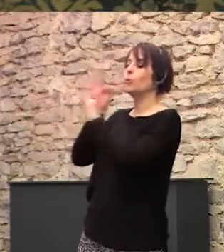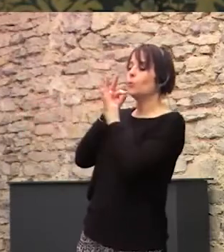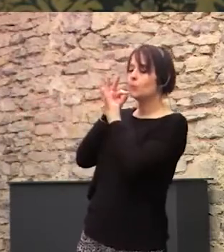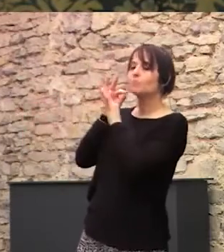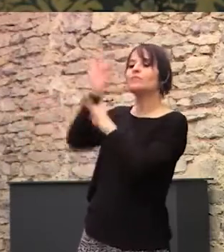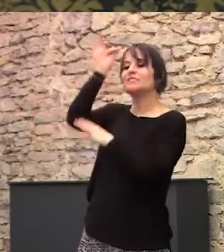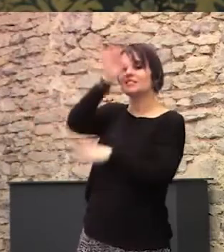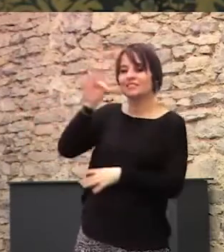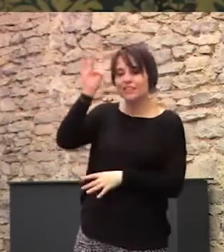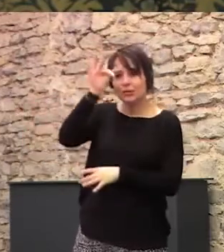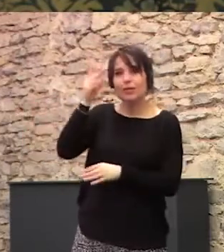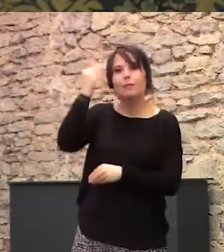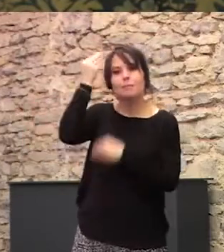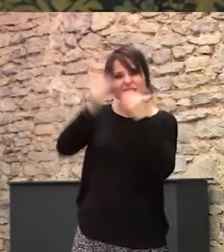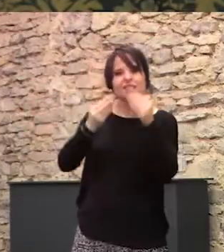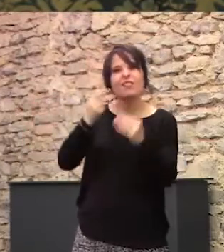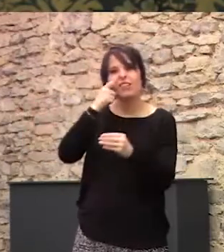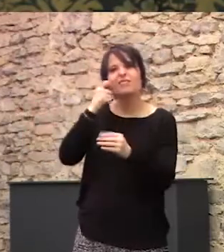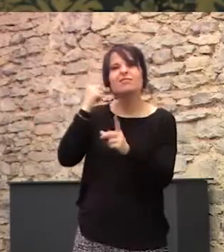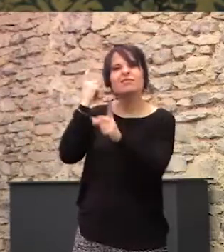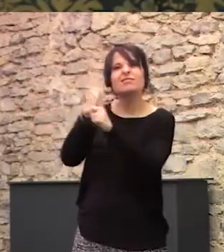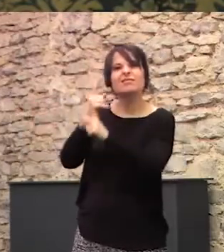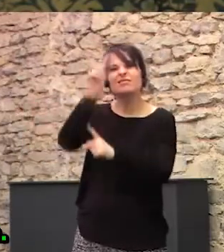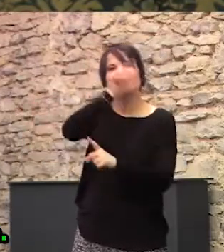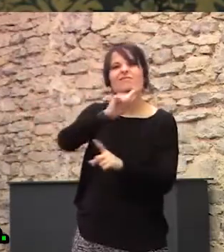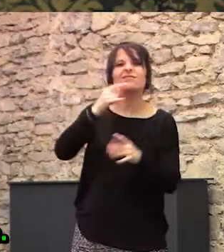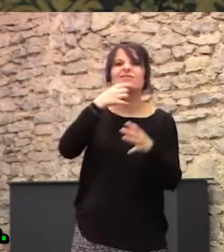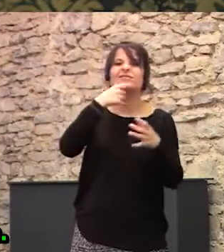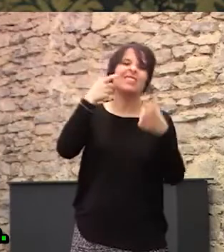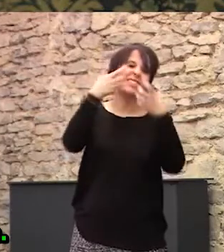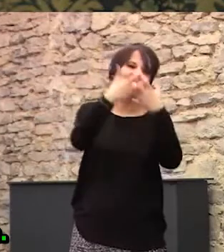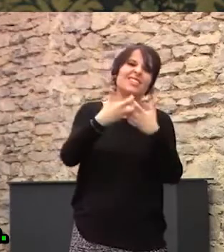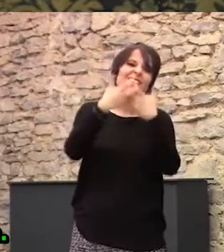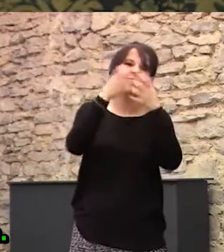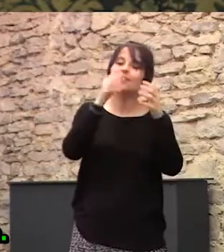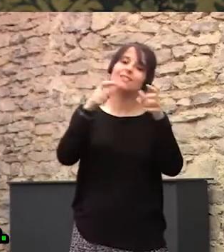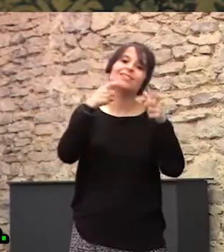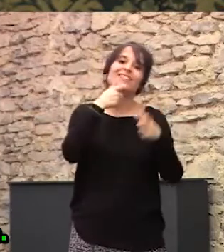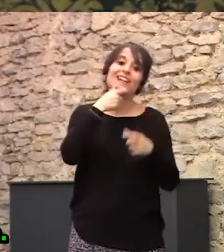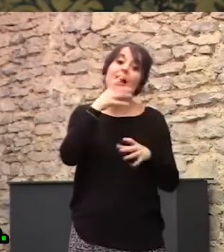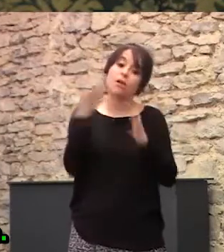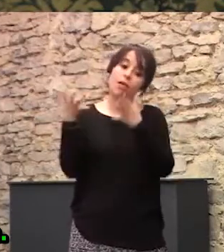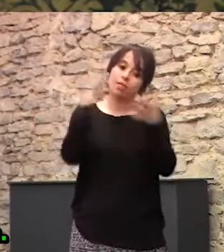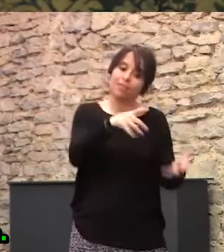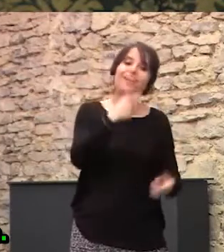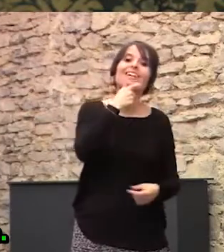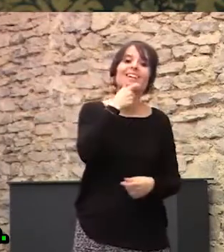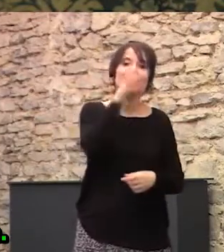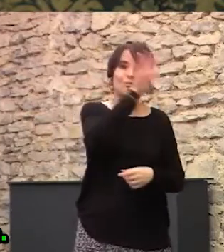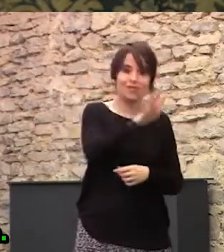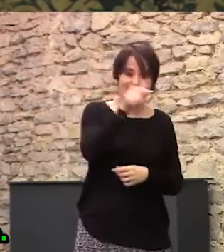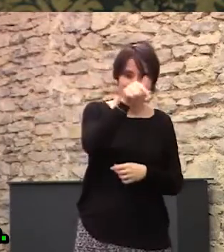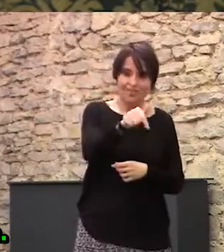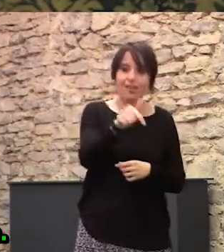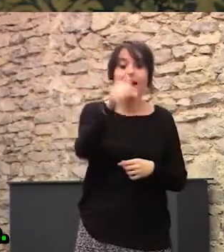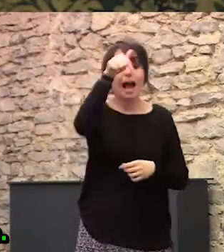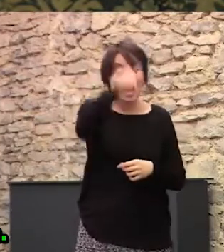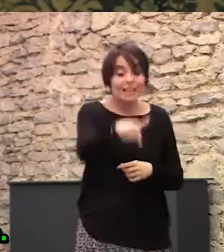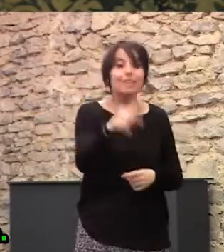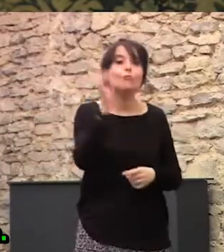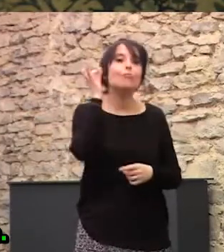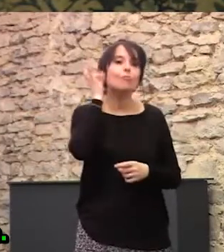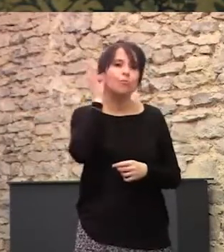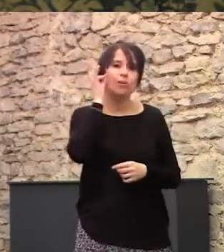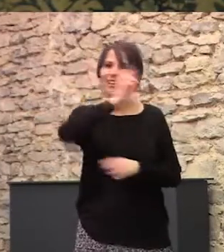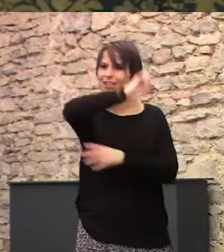punto muy importante en su situación en Reino Unido. Ahora ya estamos ya en Reino Unido. Y aquí son mujeres